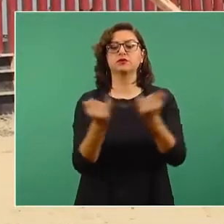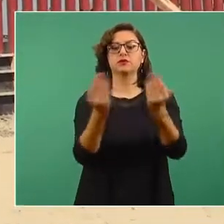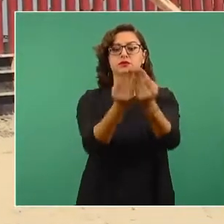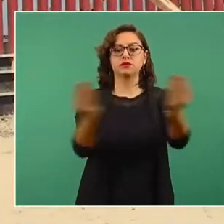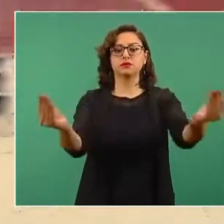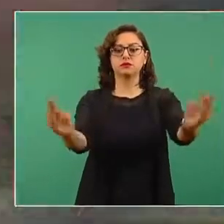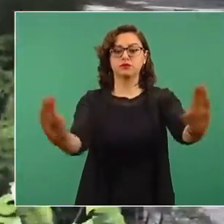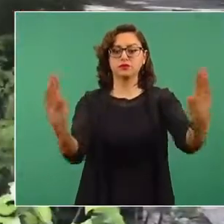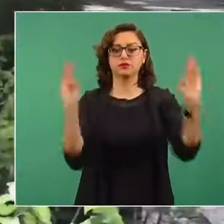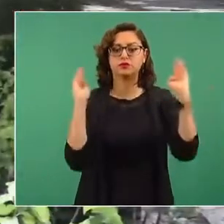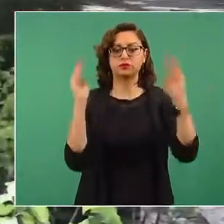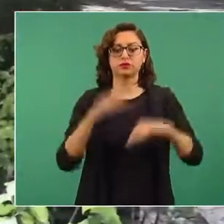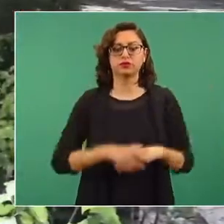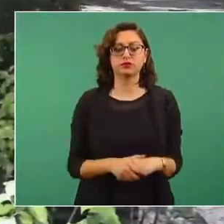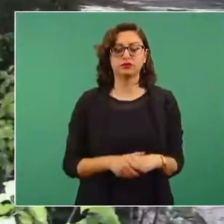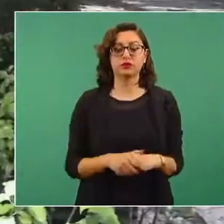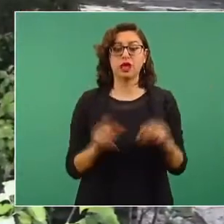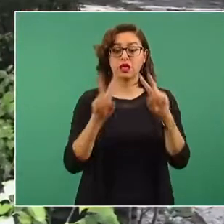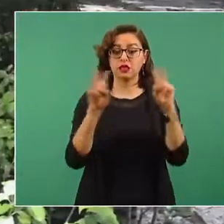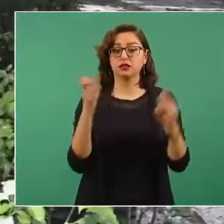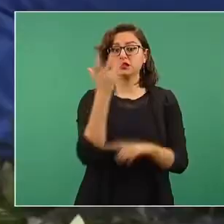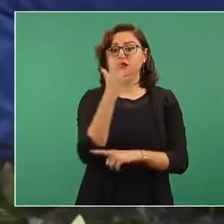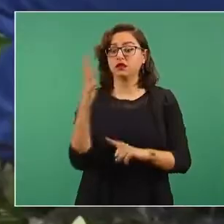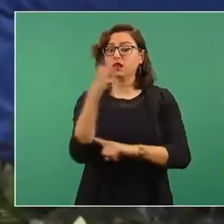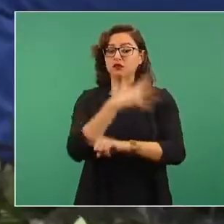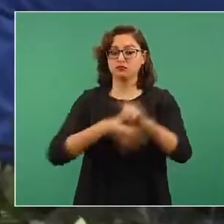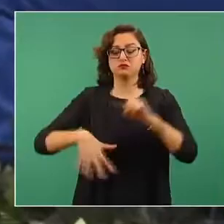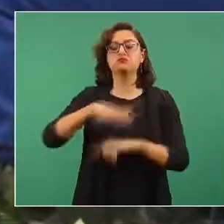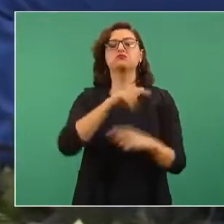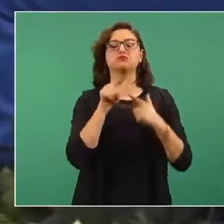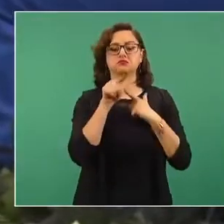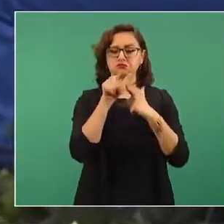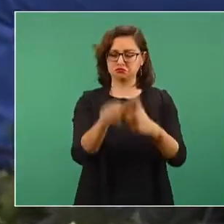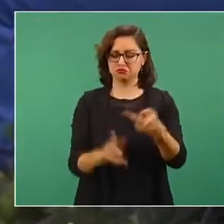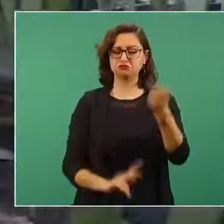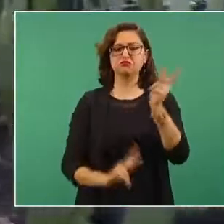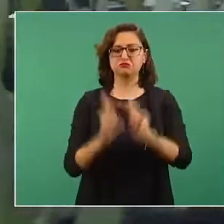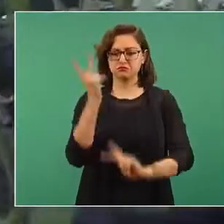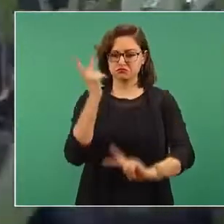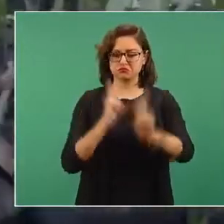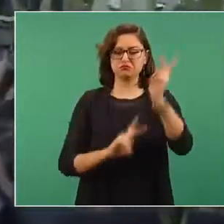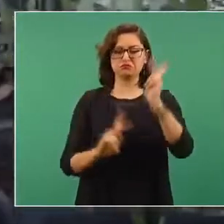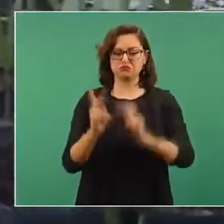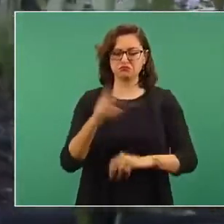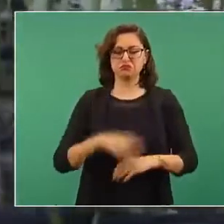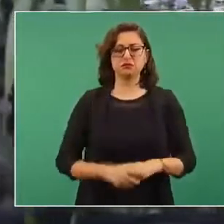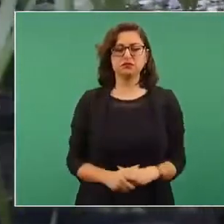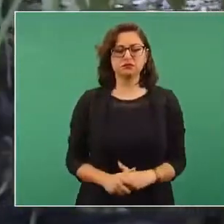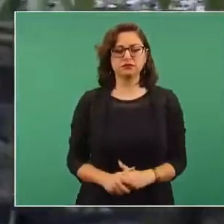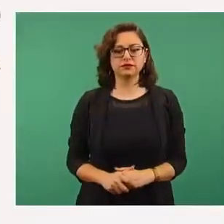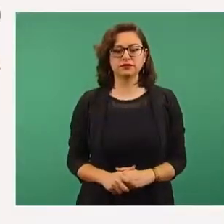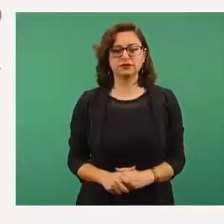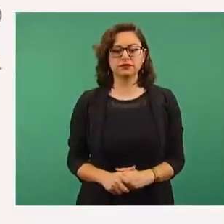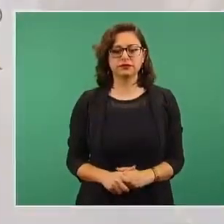de la refinería. En materia de sustentabilidad, continúa el cultivo de plantas de ornato en el vivero.